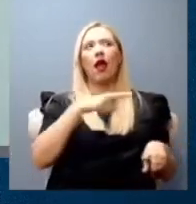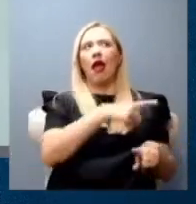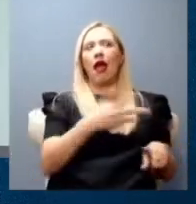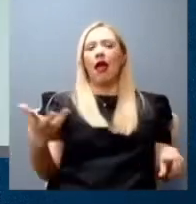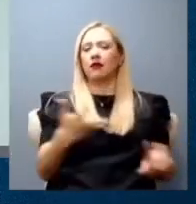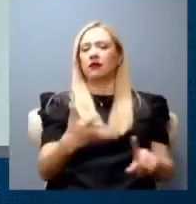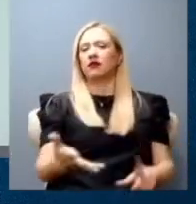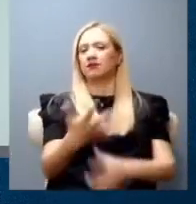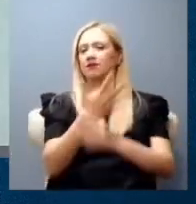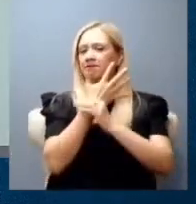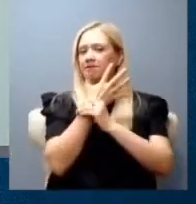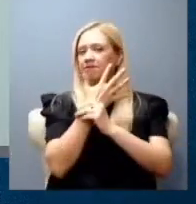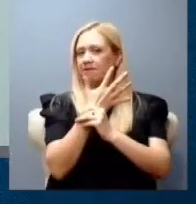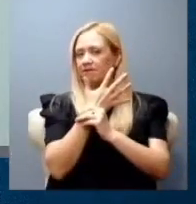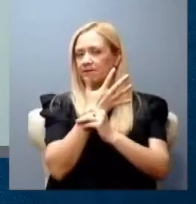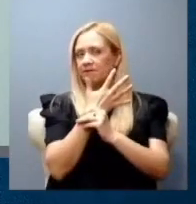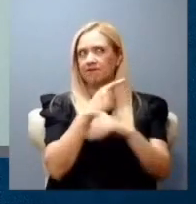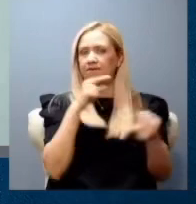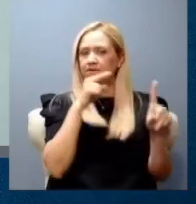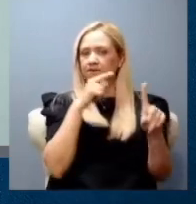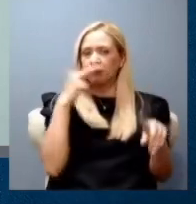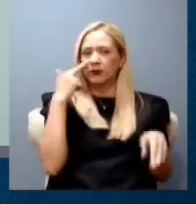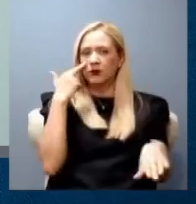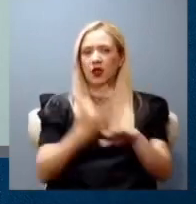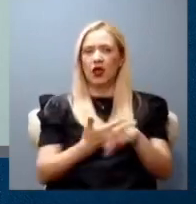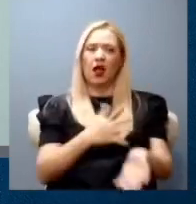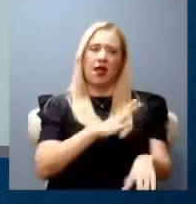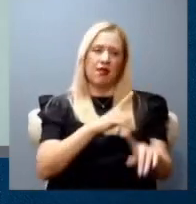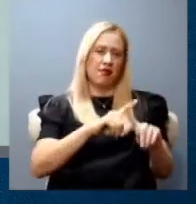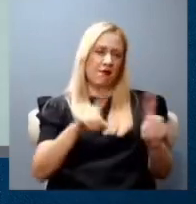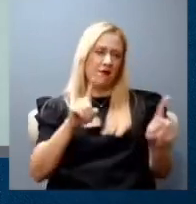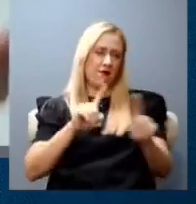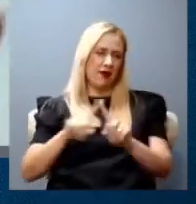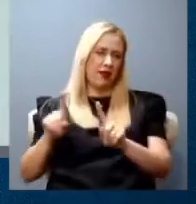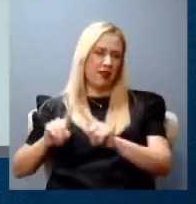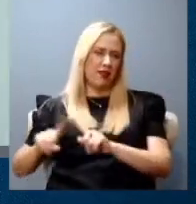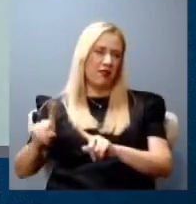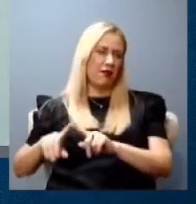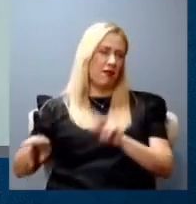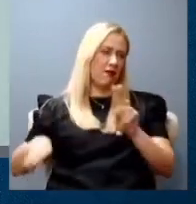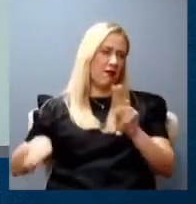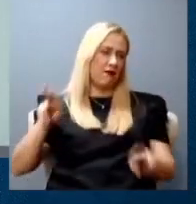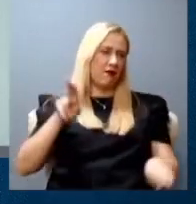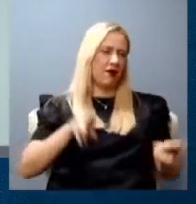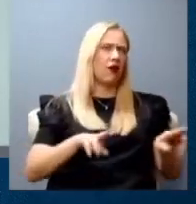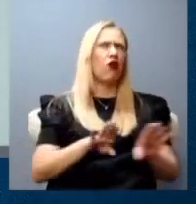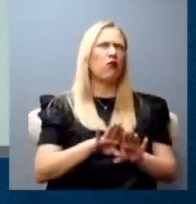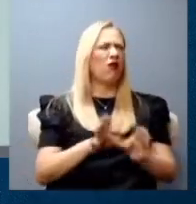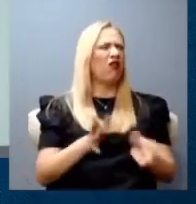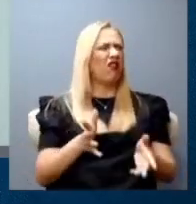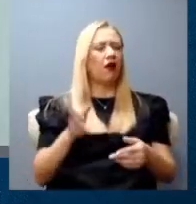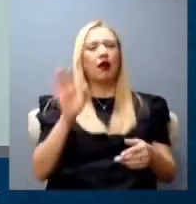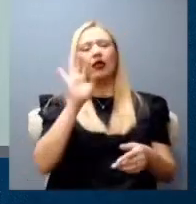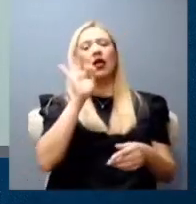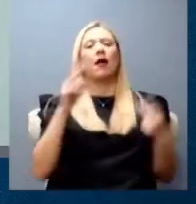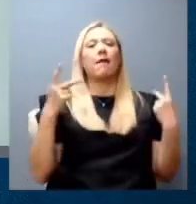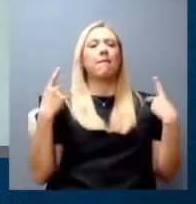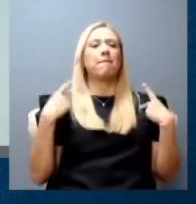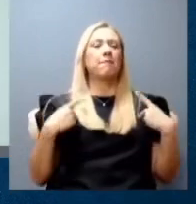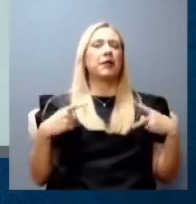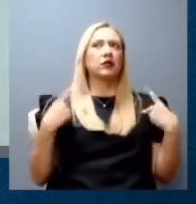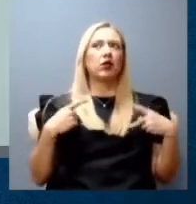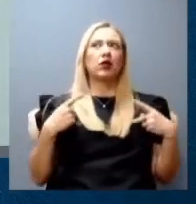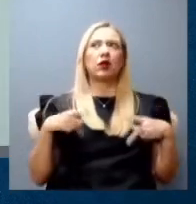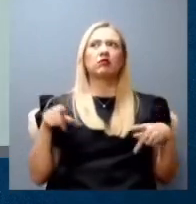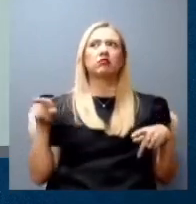perpetradores. Obviamente va a haber diferentes y distintos niveles en esto, ¿no? Hay personas que quizá pertenecieron a